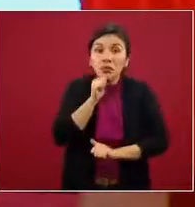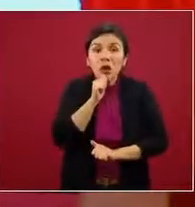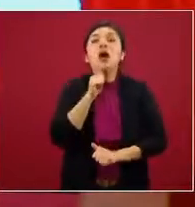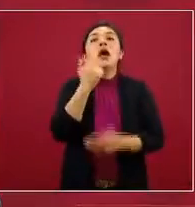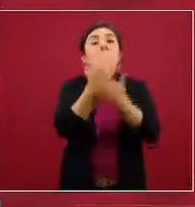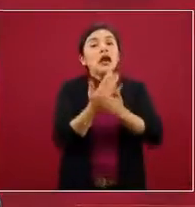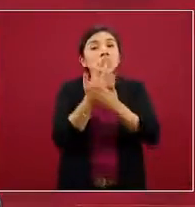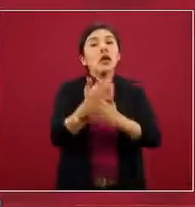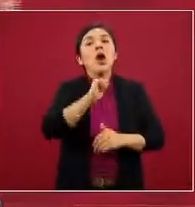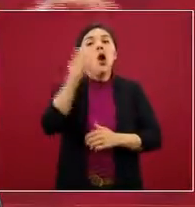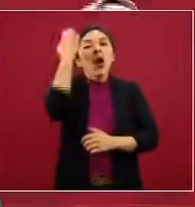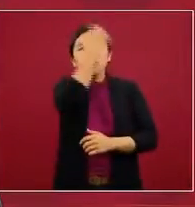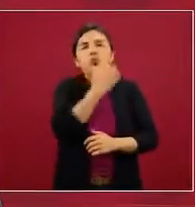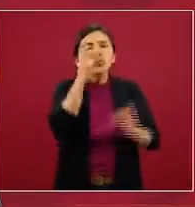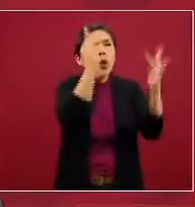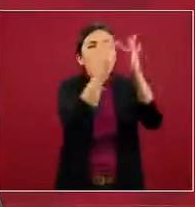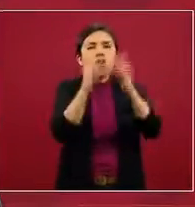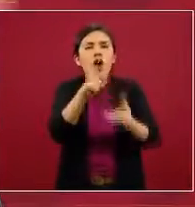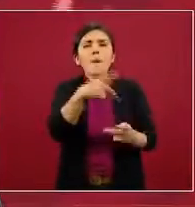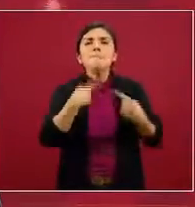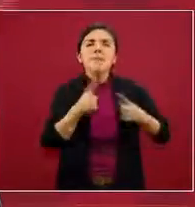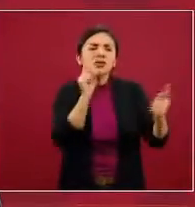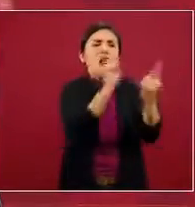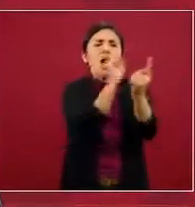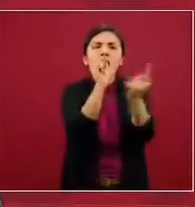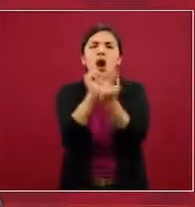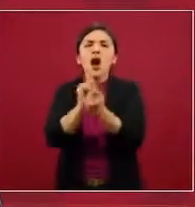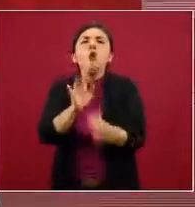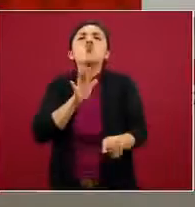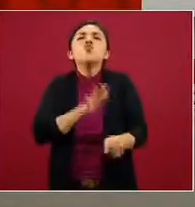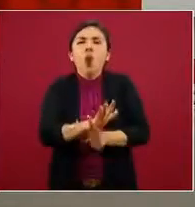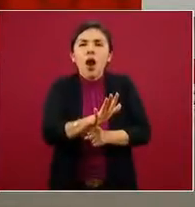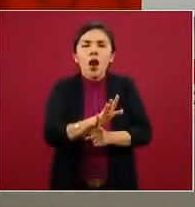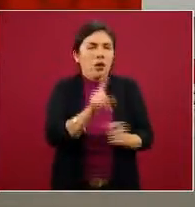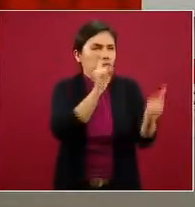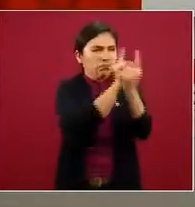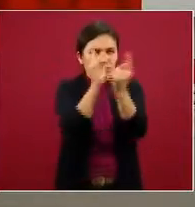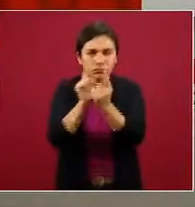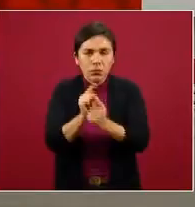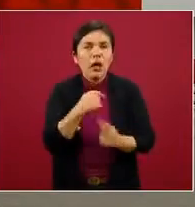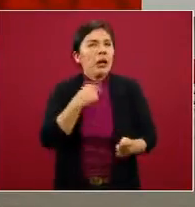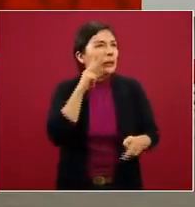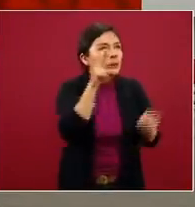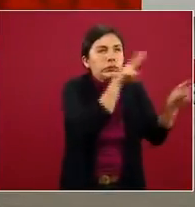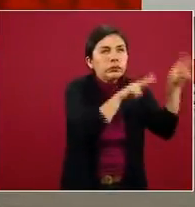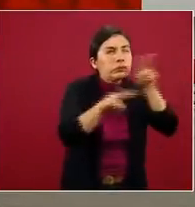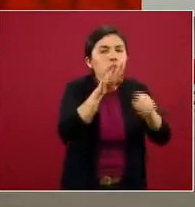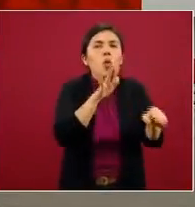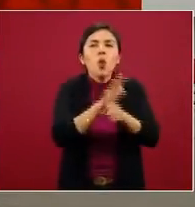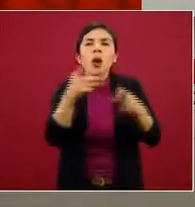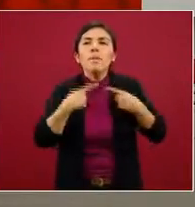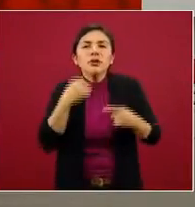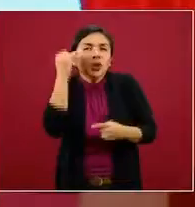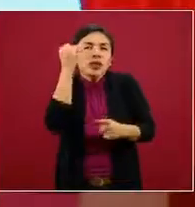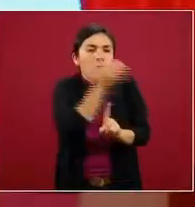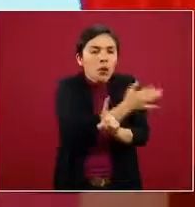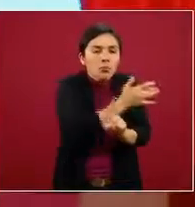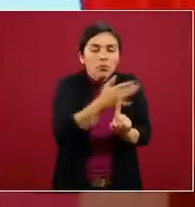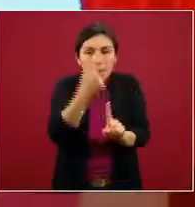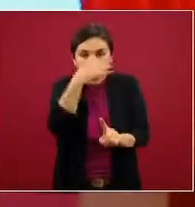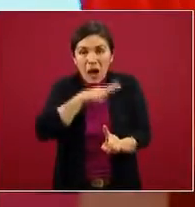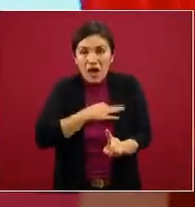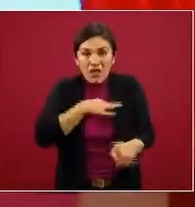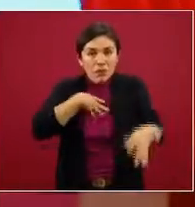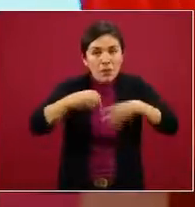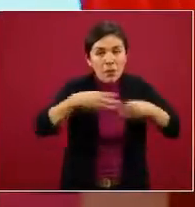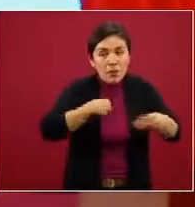estudio de contactos, se identifica a las personas que pudieron haber estado cerca en un tiempo que es relevante para la